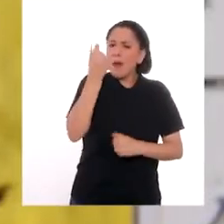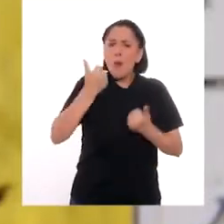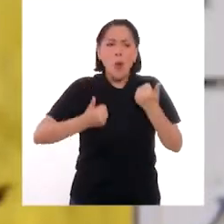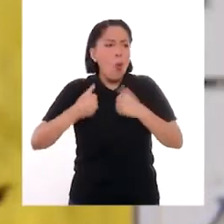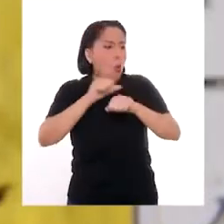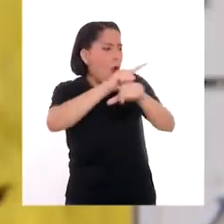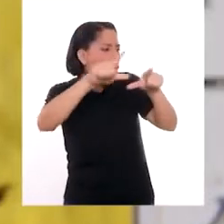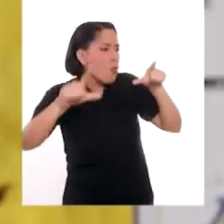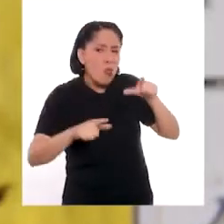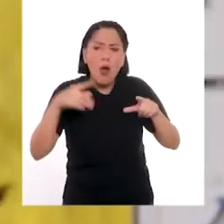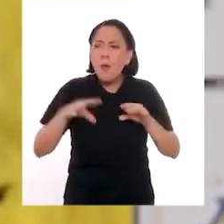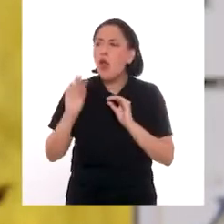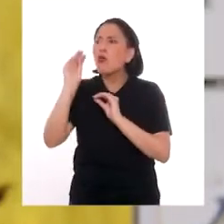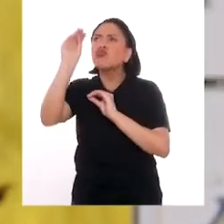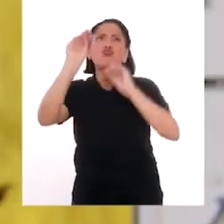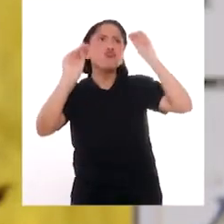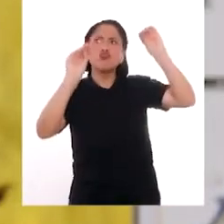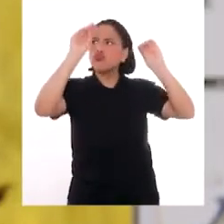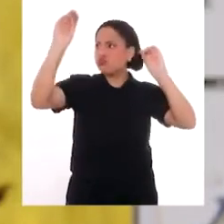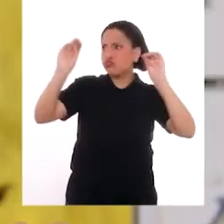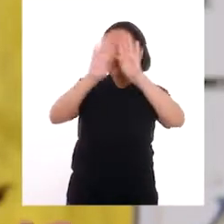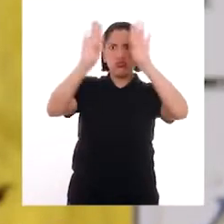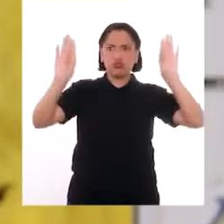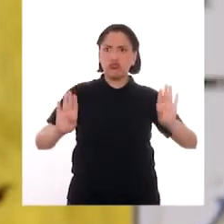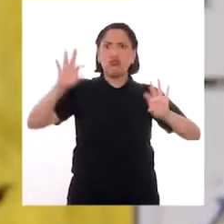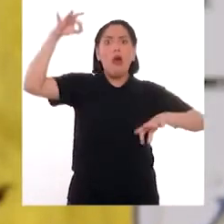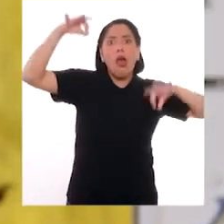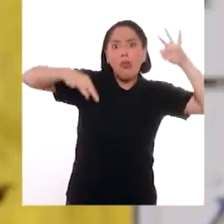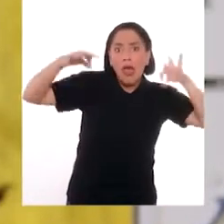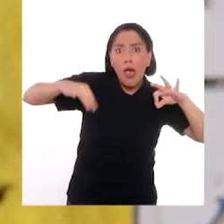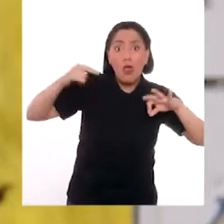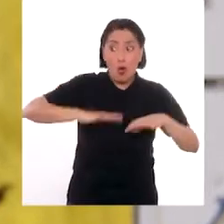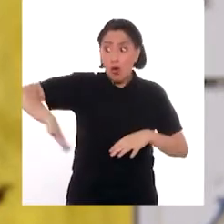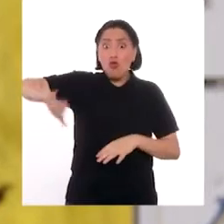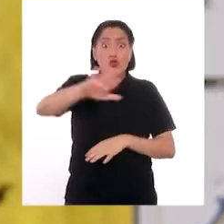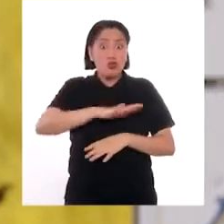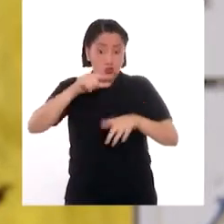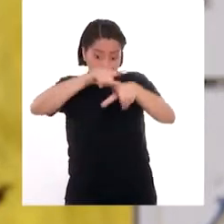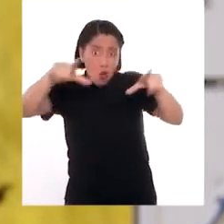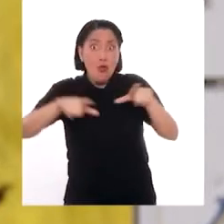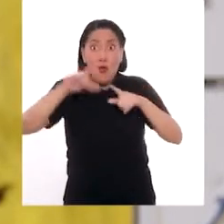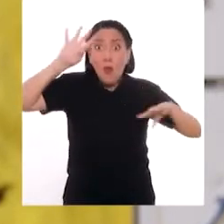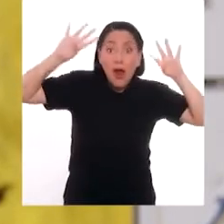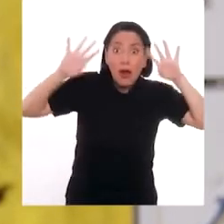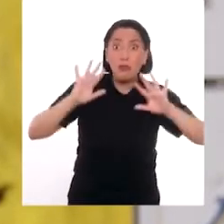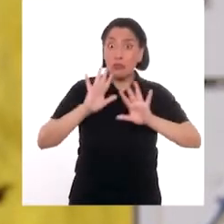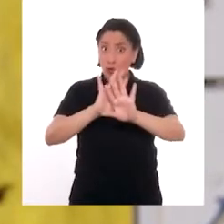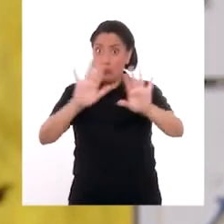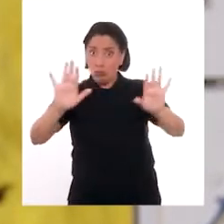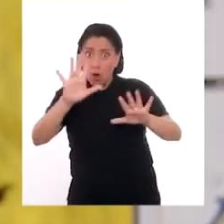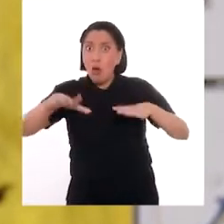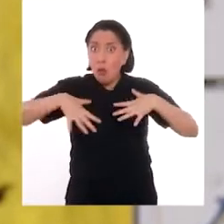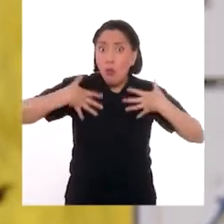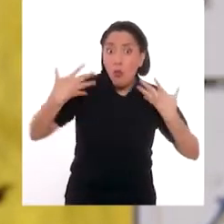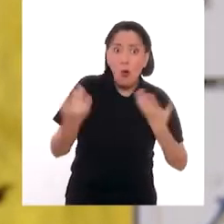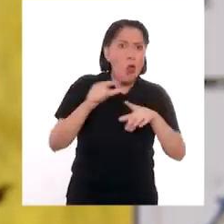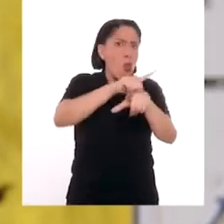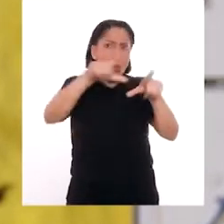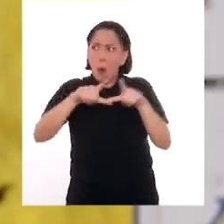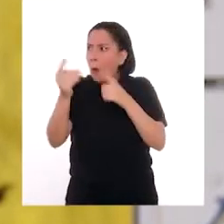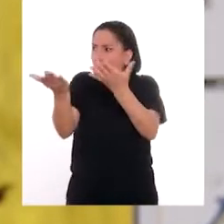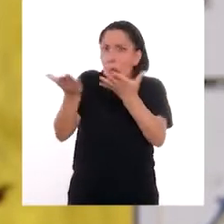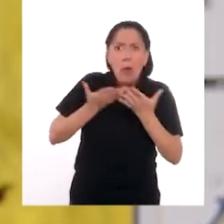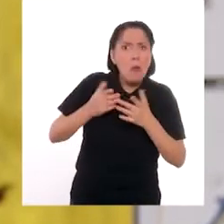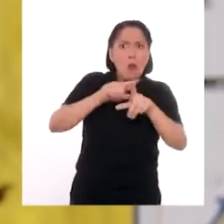primero busquemos un lugar para poder colocar nuestra escenografía. Nosotros usaremos nuestro espacio creativo, pero también pueden utilizar